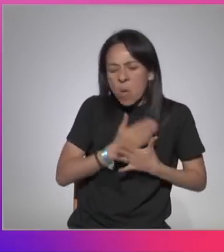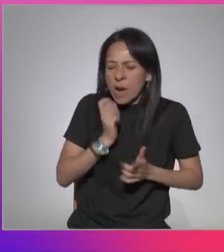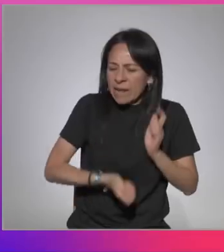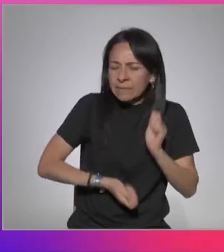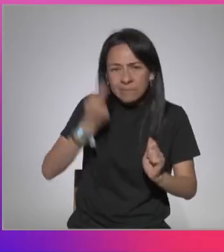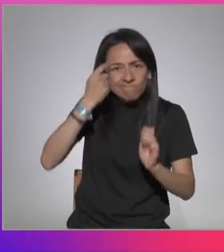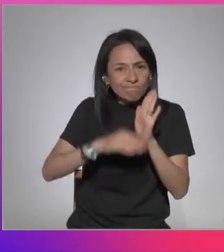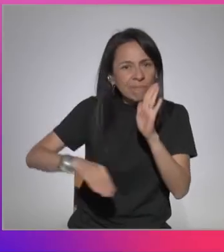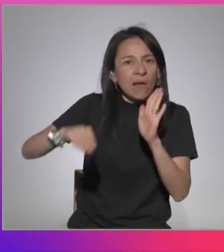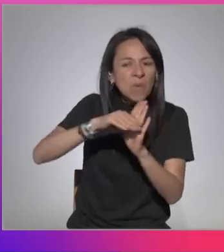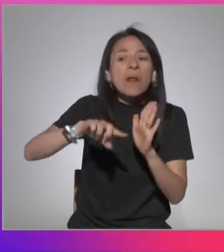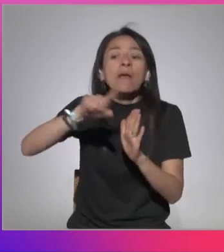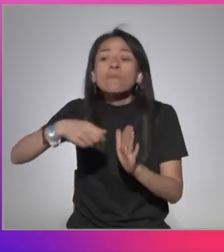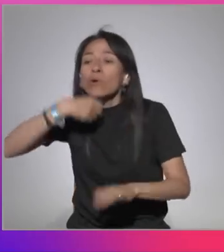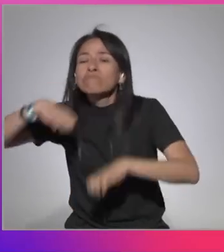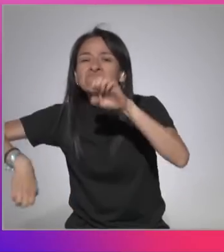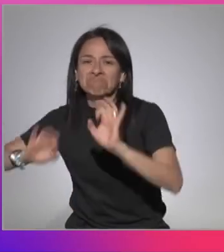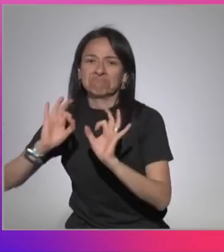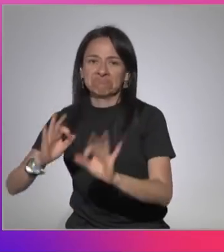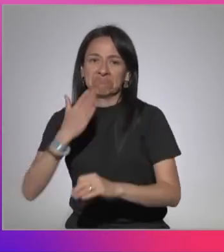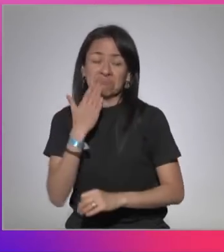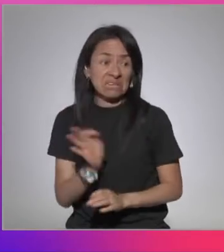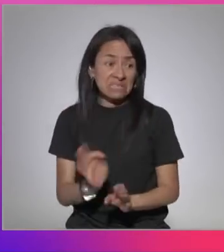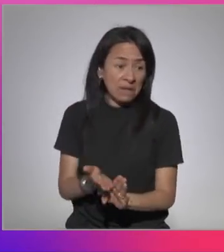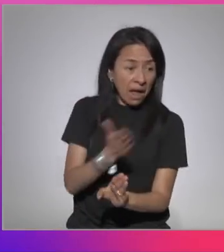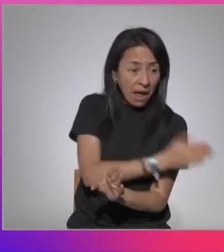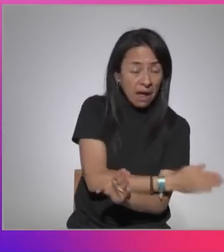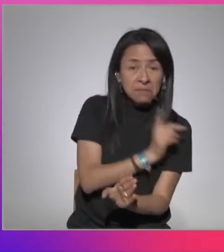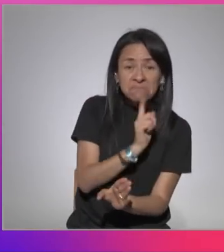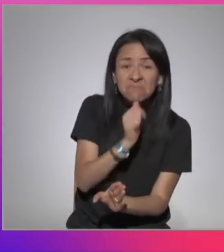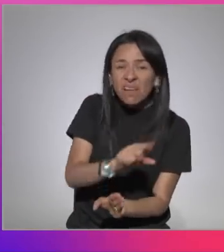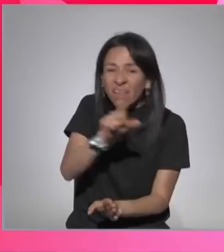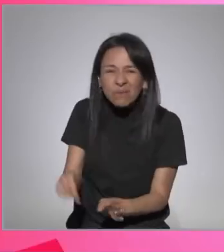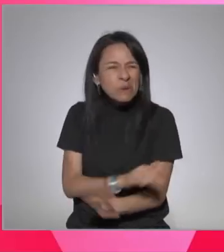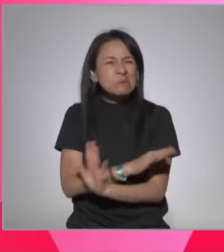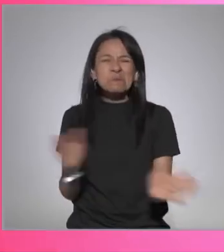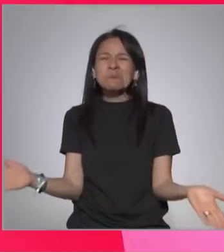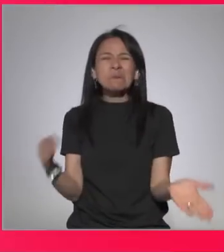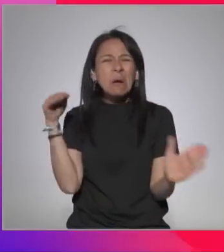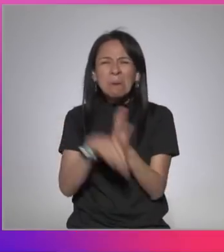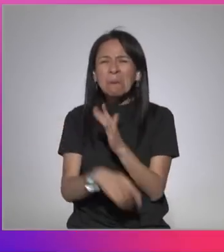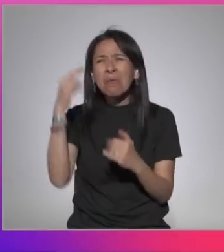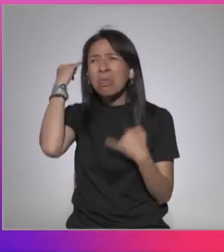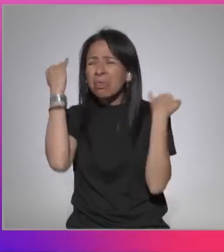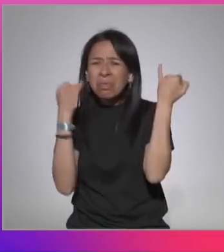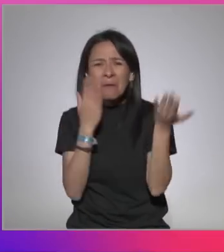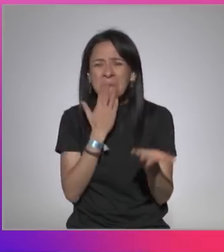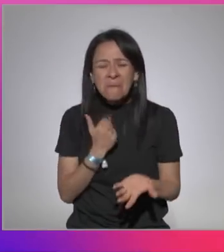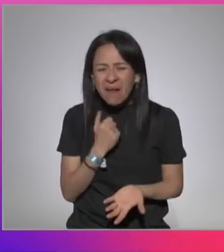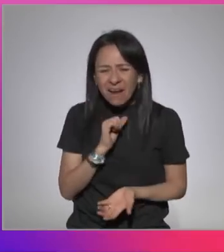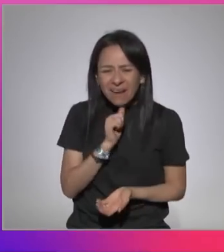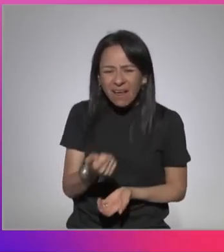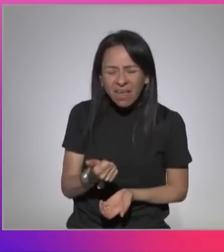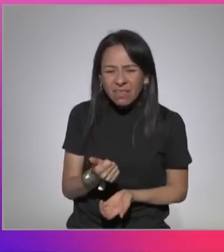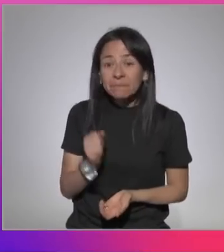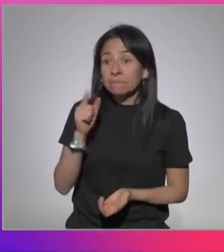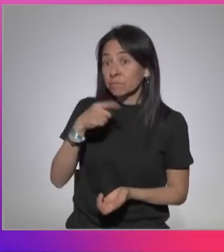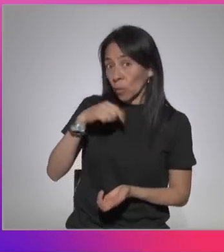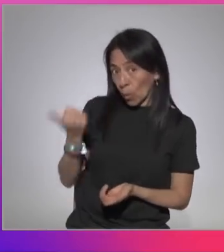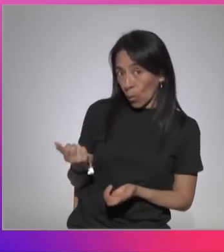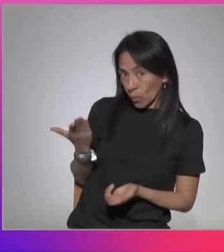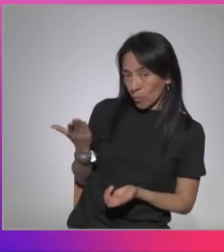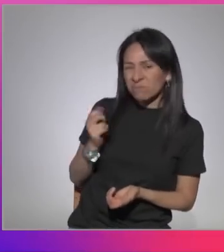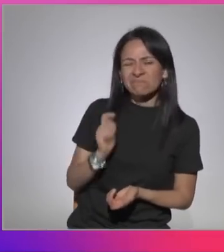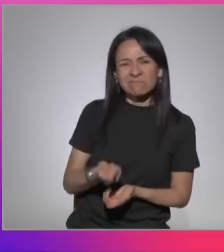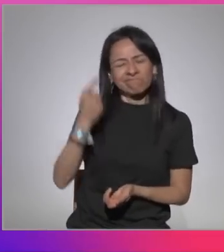llegará desgastado, sin ilusiones y con mediocridad. Physic Gym. Si hay madurez, porque